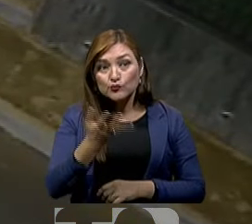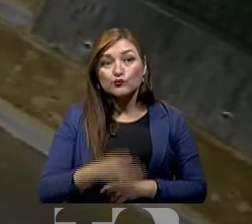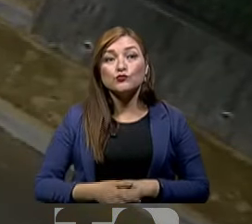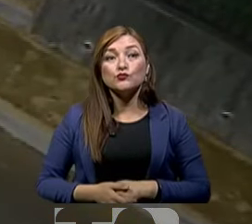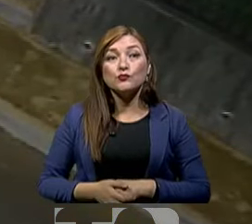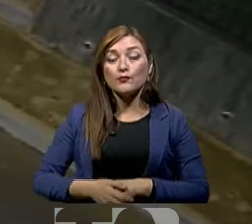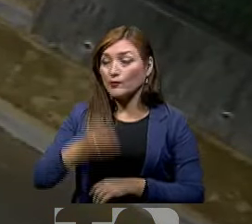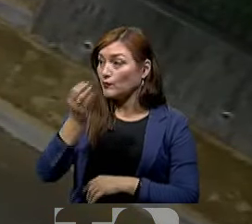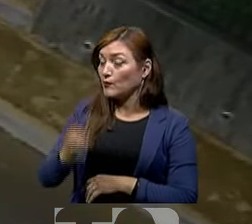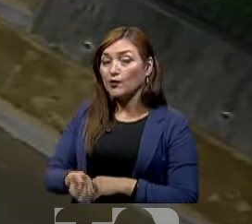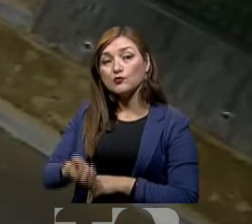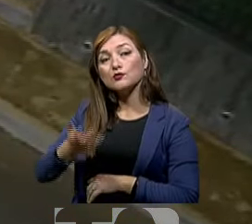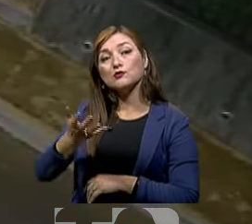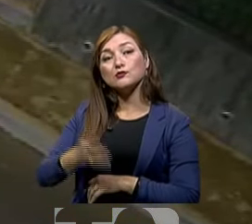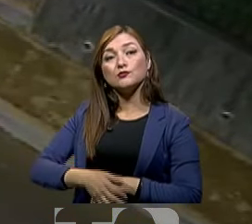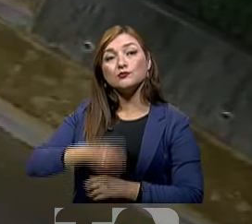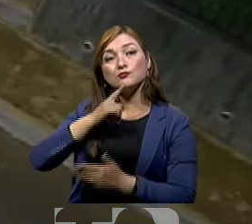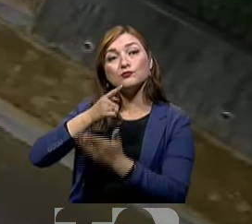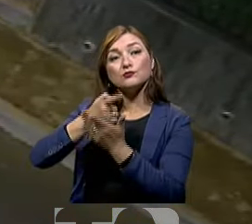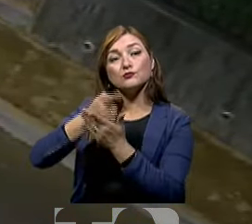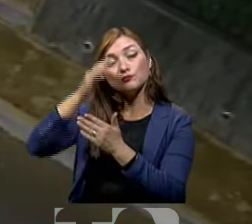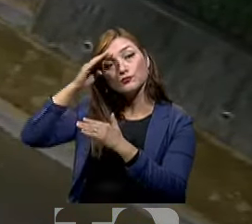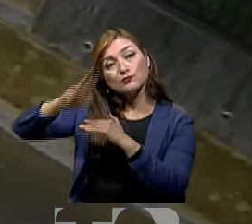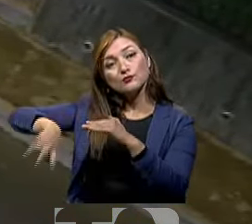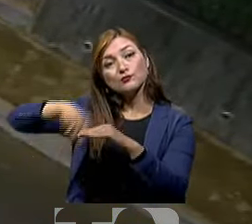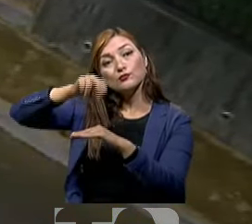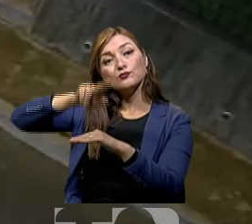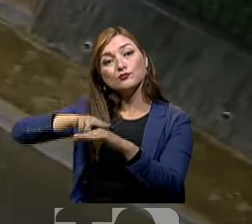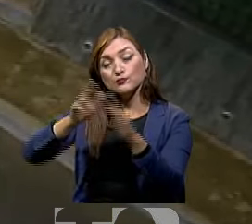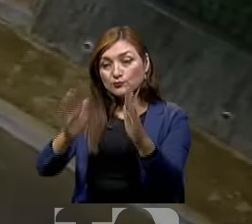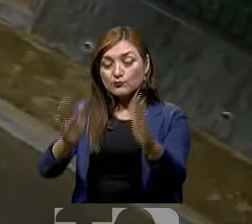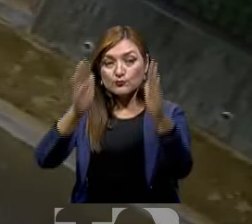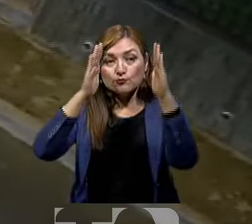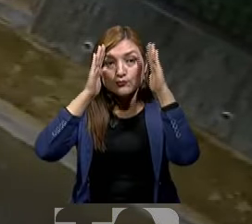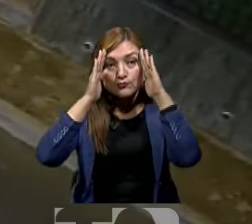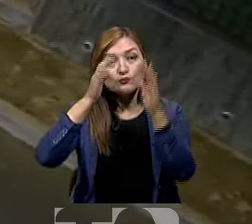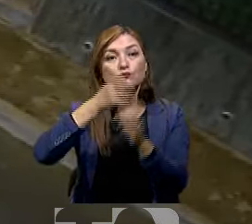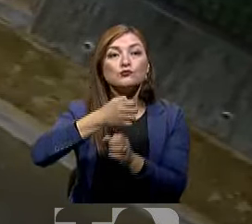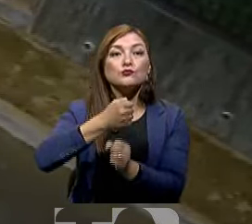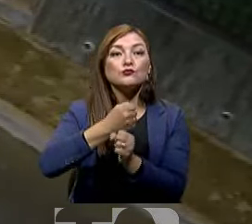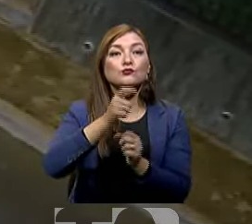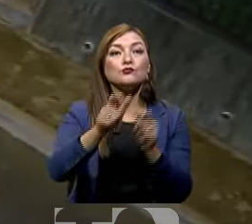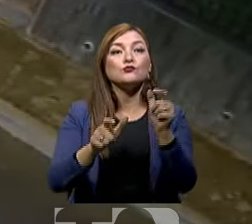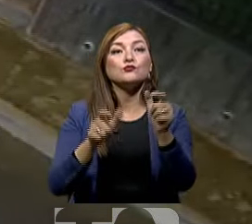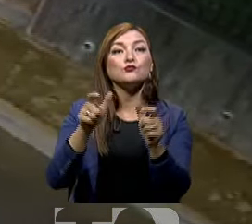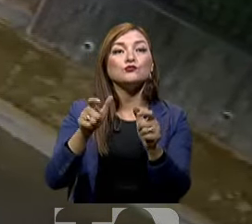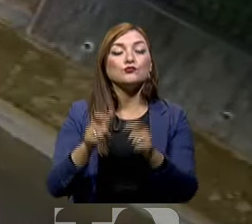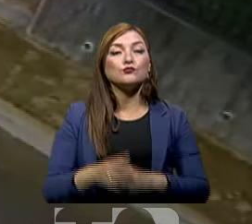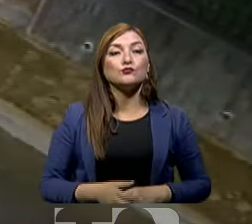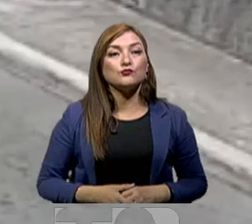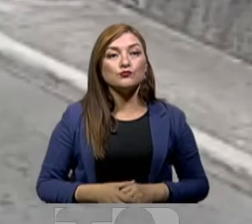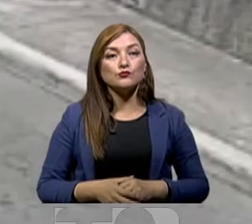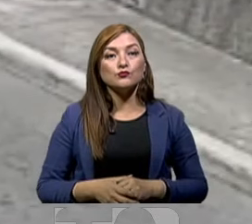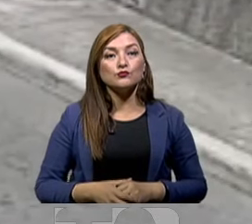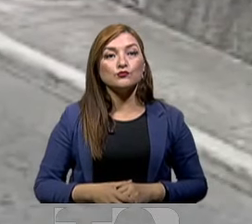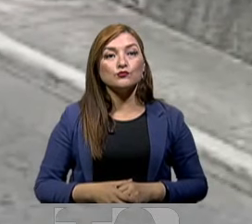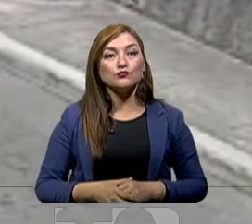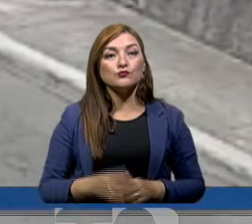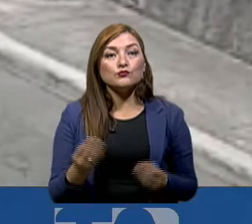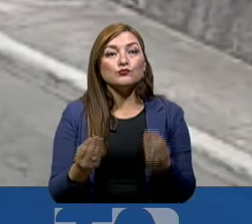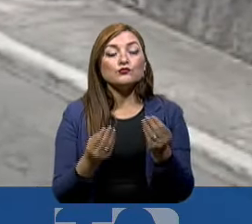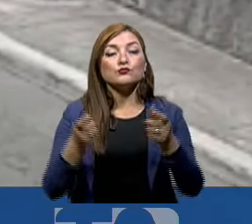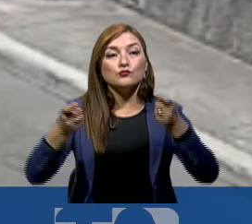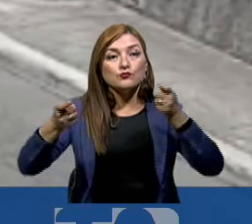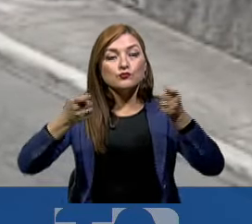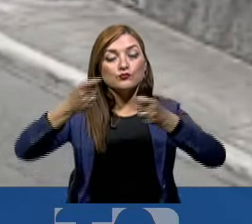con todos. Efectivamente, como Policía Nacional nos corresponde atender la seguridad ciudadana y el orden público. En esta ocasión, obviamente, estamos realizando